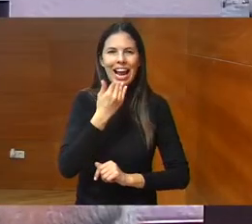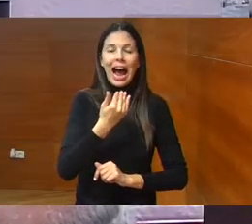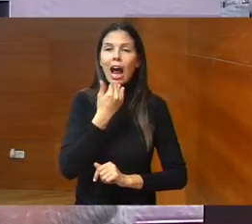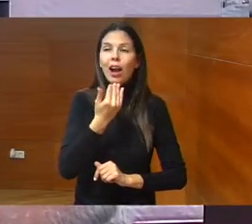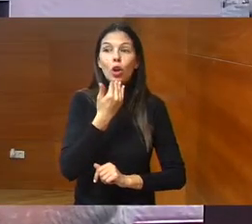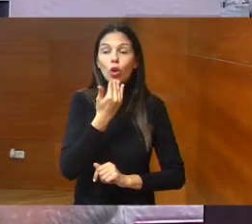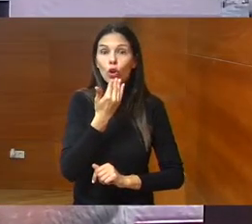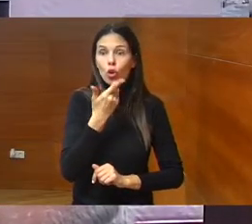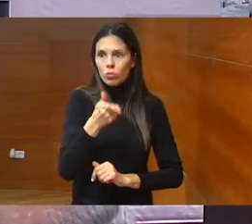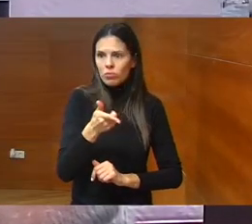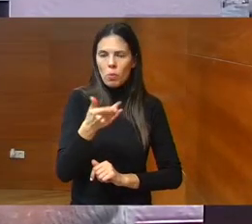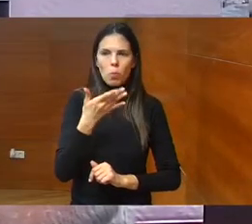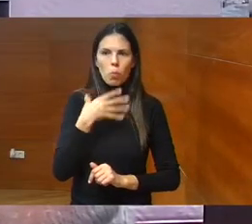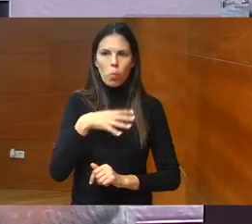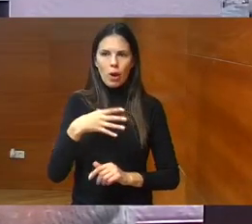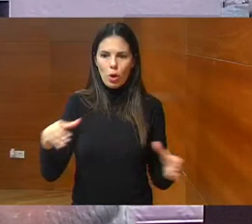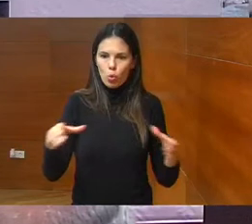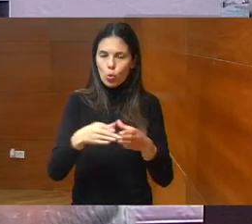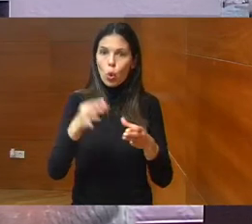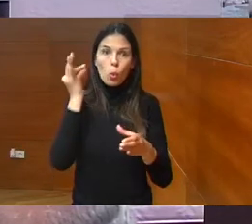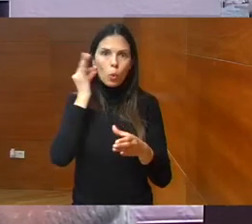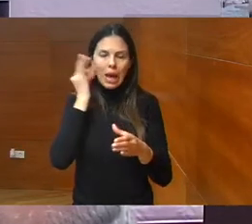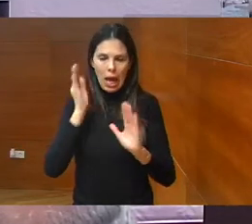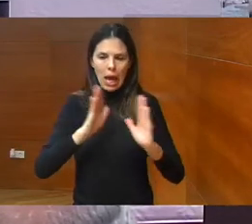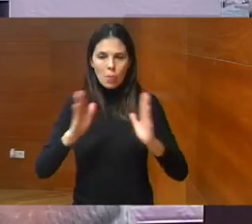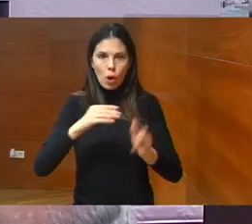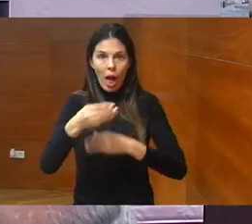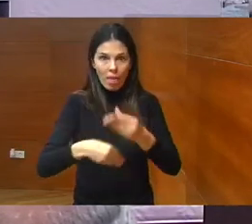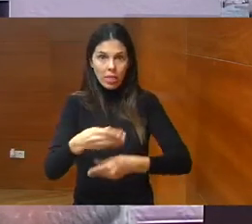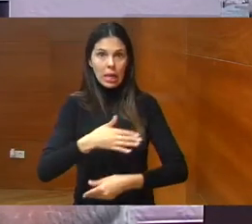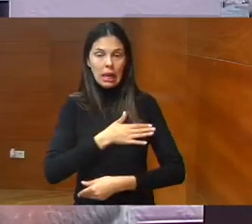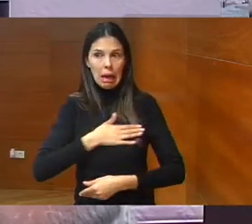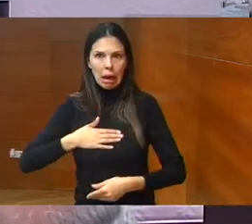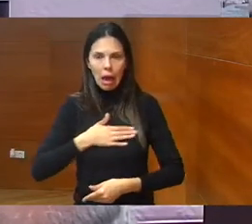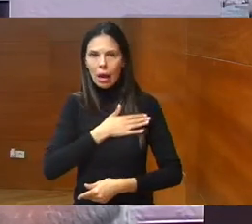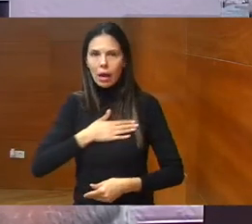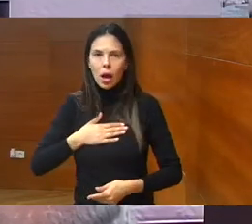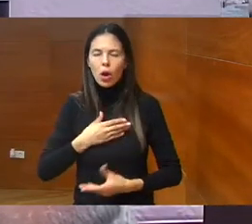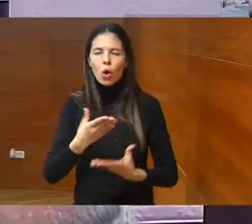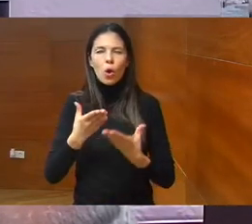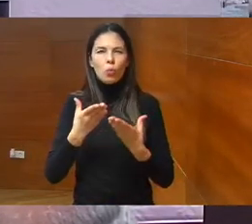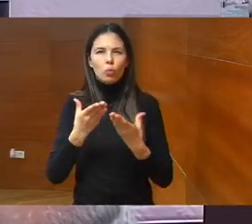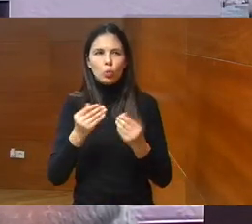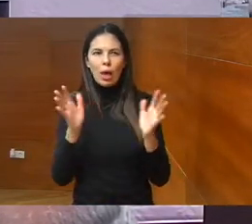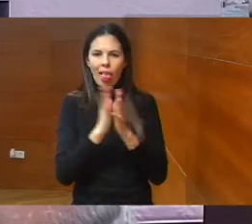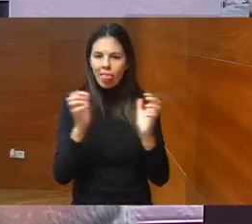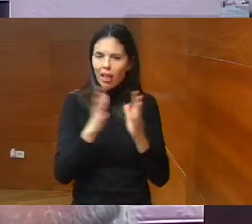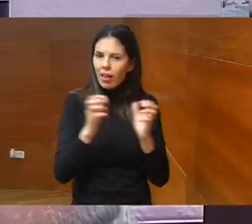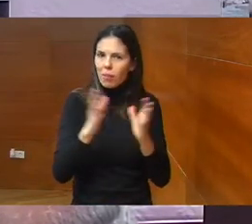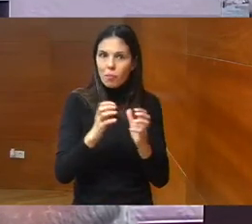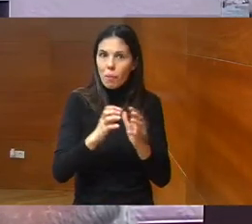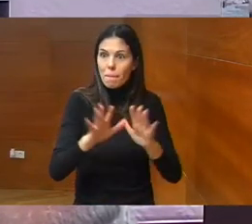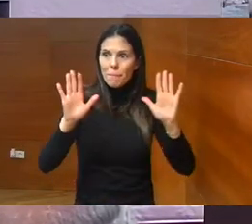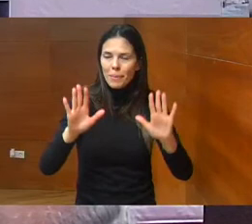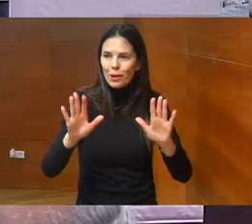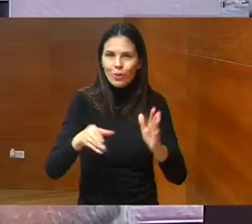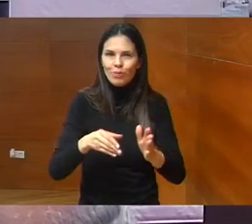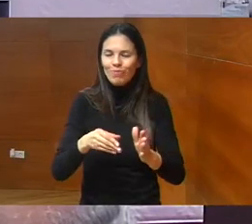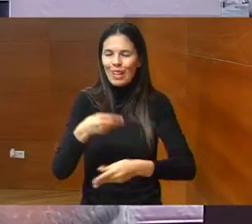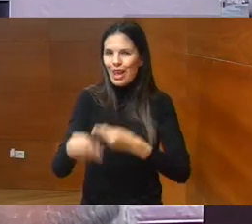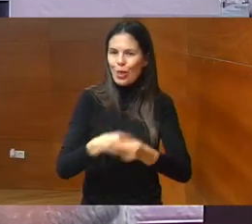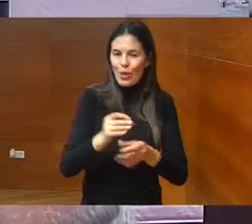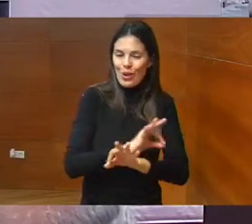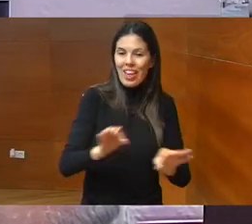en la época podían ser querido facer no que mueras soñaran pero ningún aficiará hasta ese momento que fue